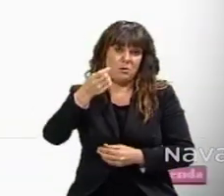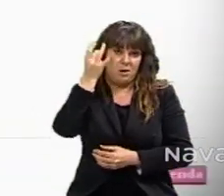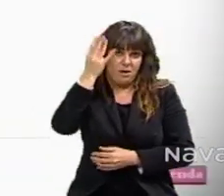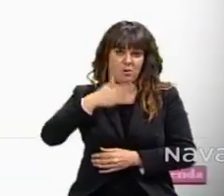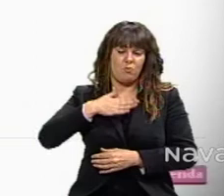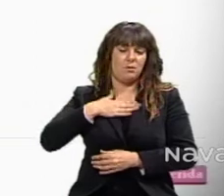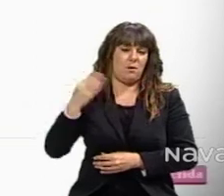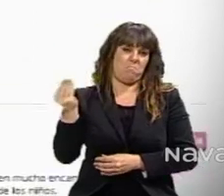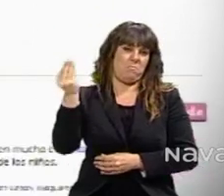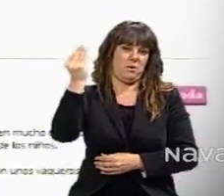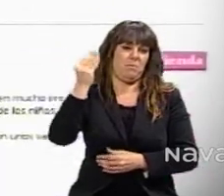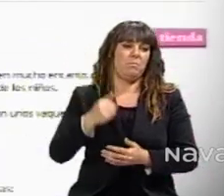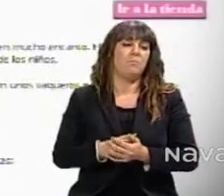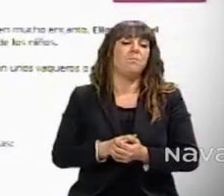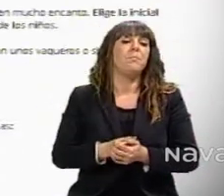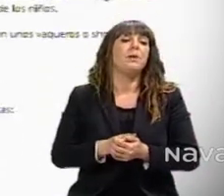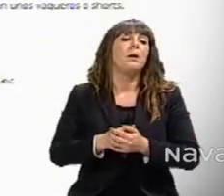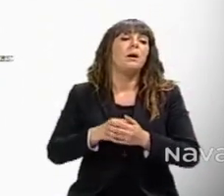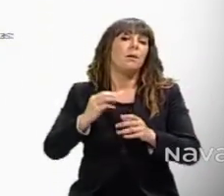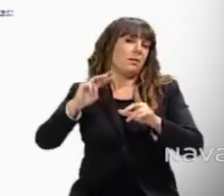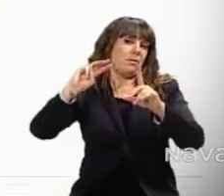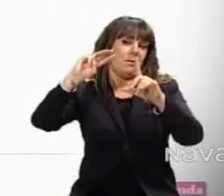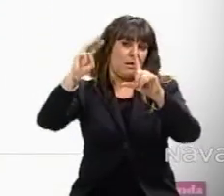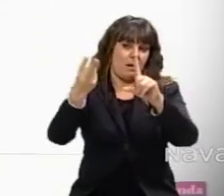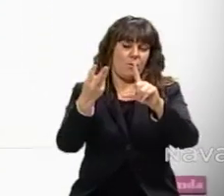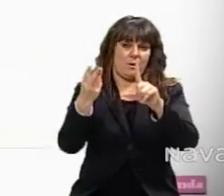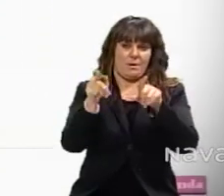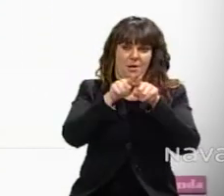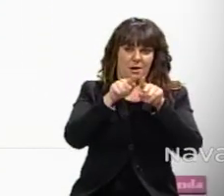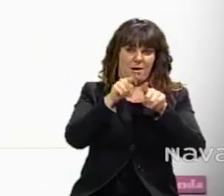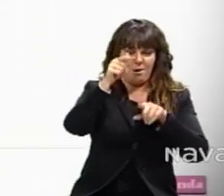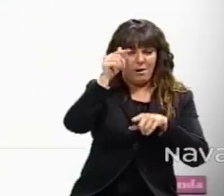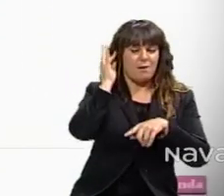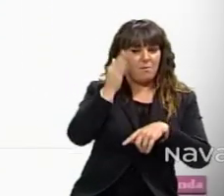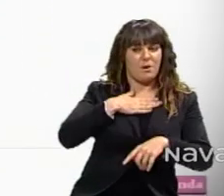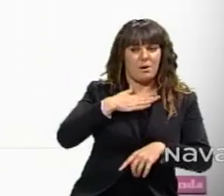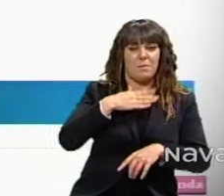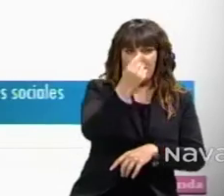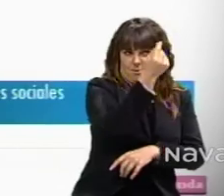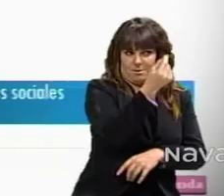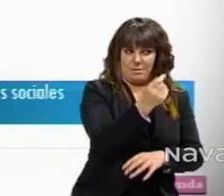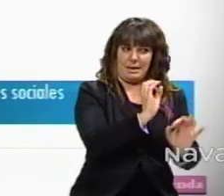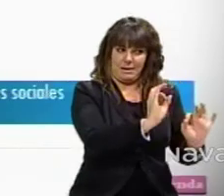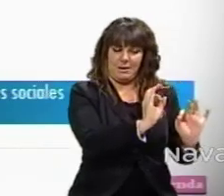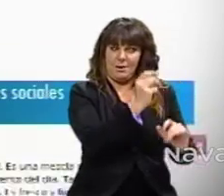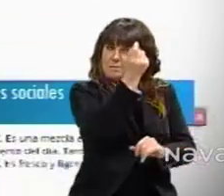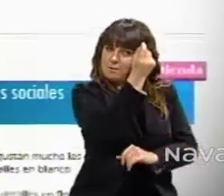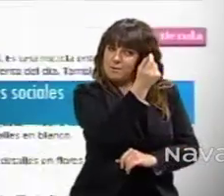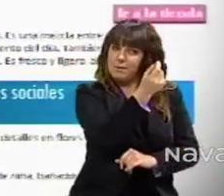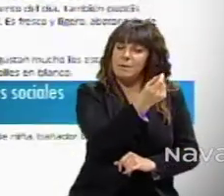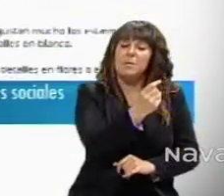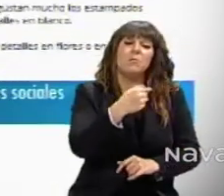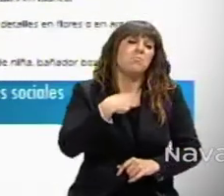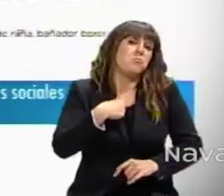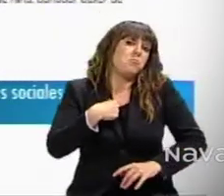hemos hecho lo que son los diseños aunque ya mi hermana es la que diseña realmente, la que hace los dibujos y bueno